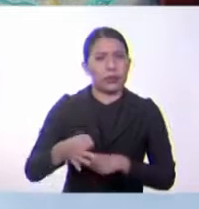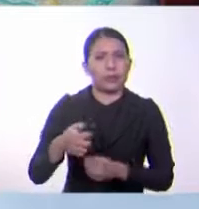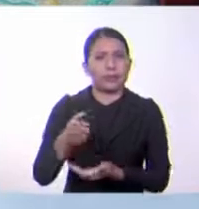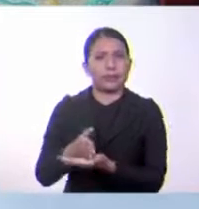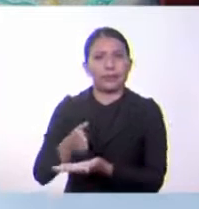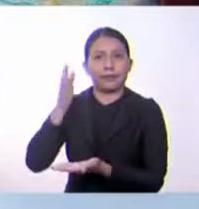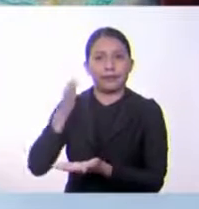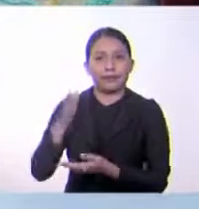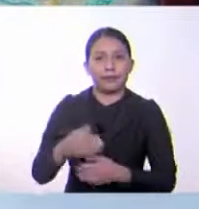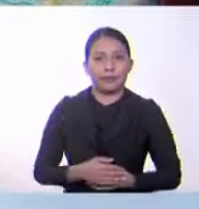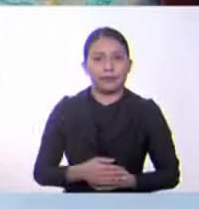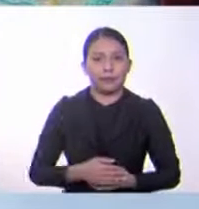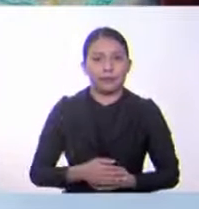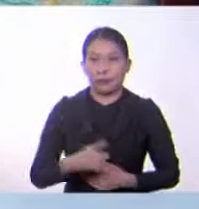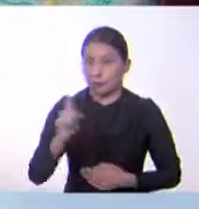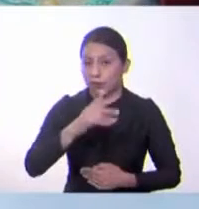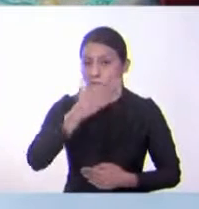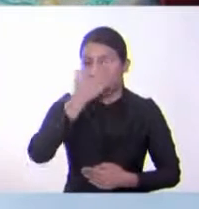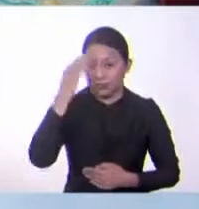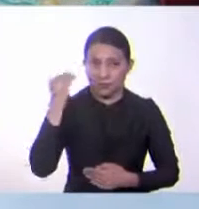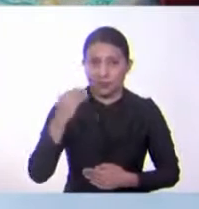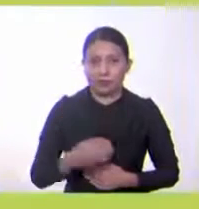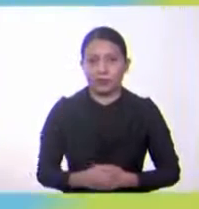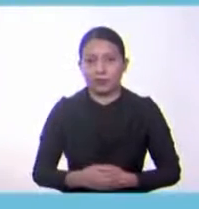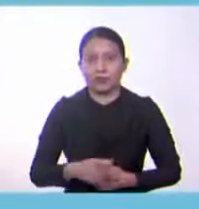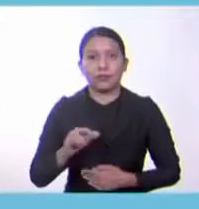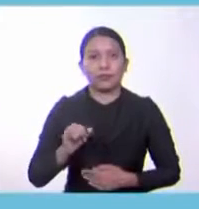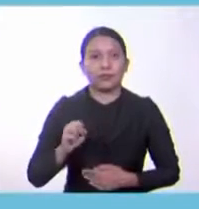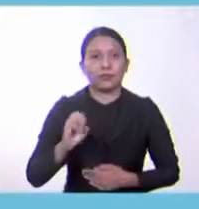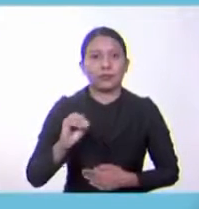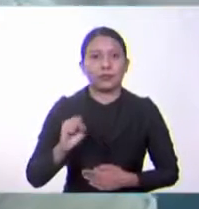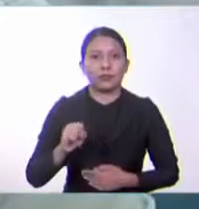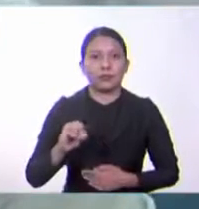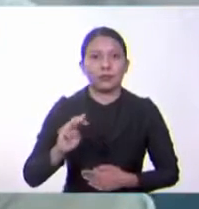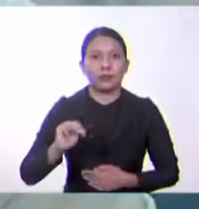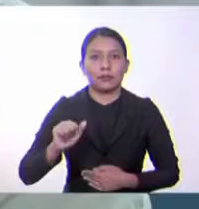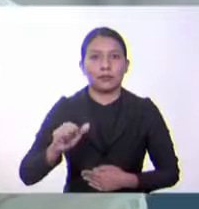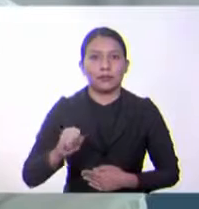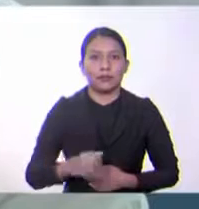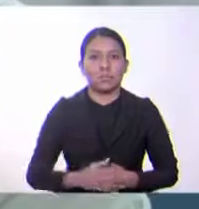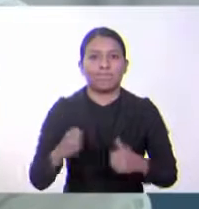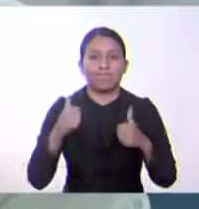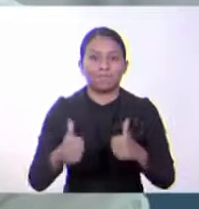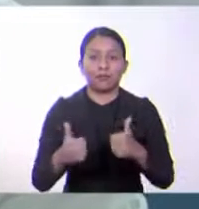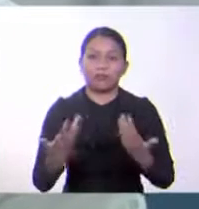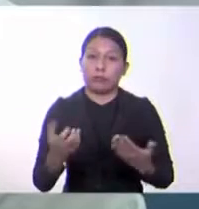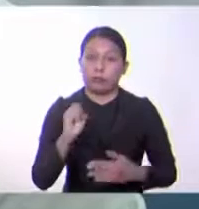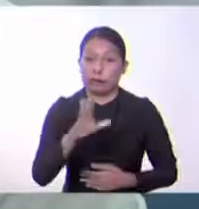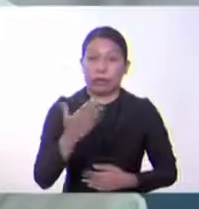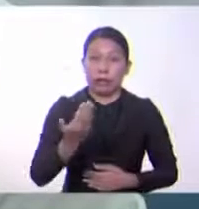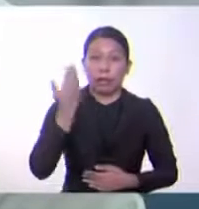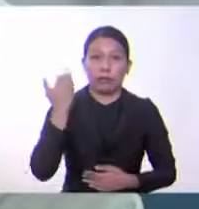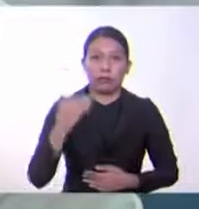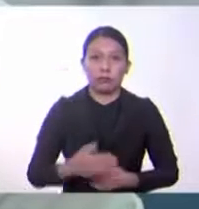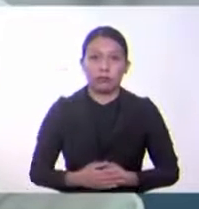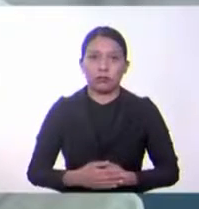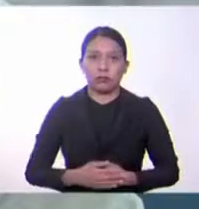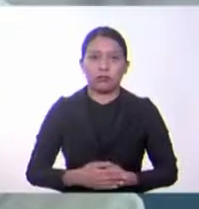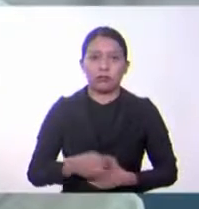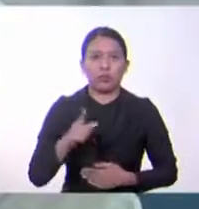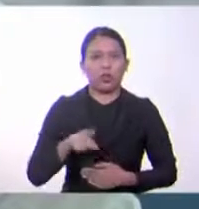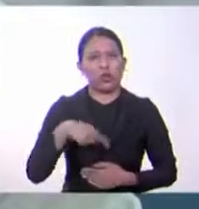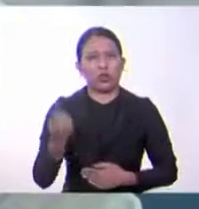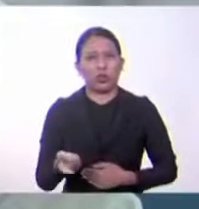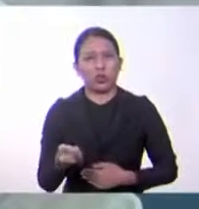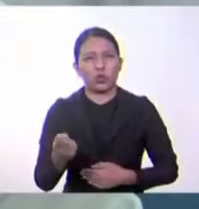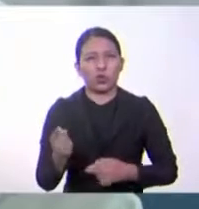animales y no olvidemos la presencia de los lisosomas. Bien, Como dijimos antes, nuestro otro tipo de